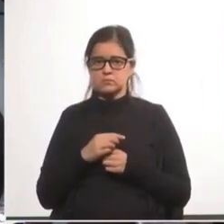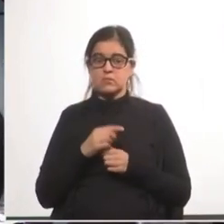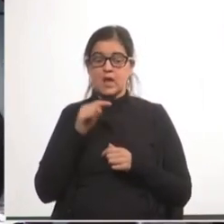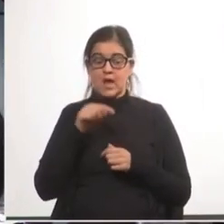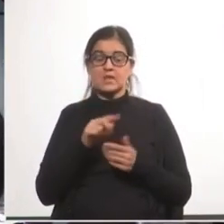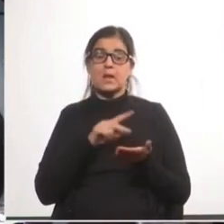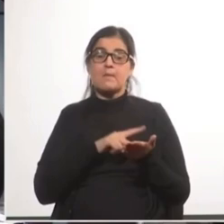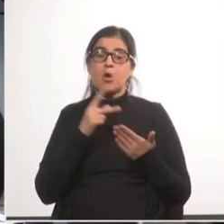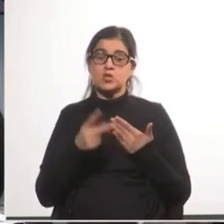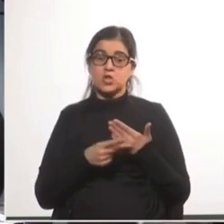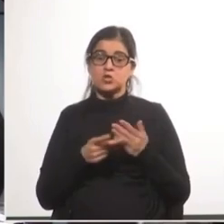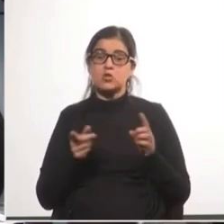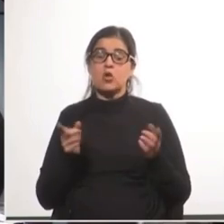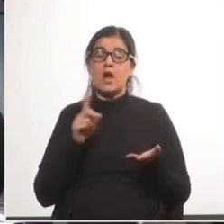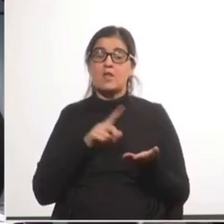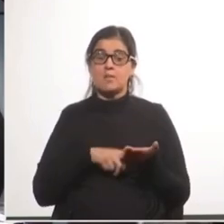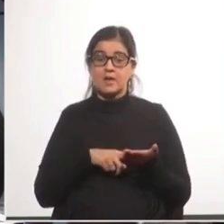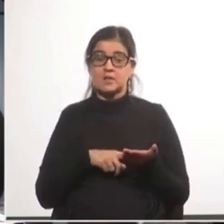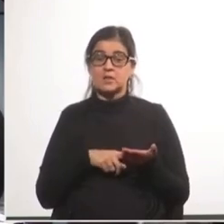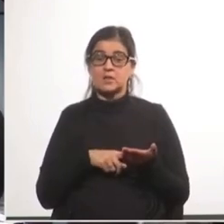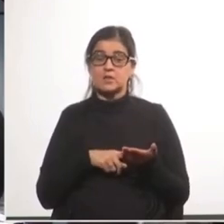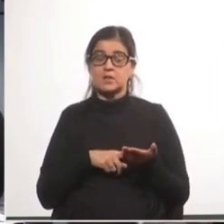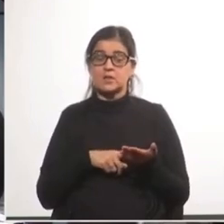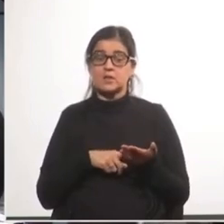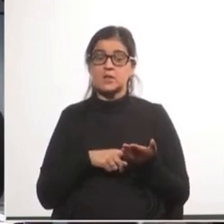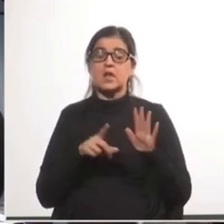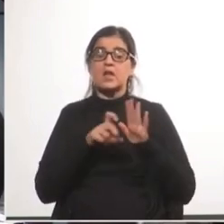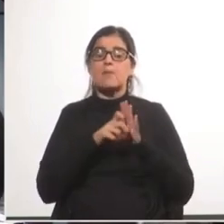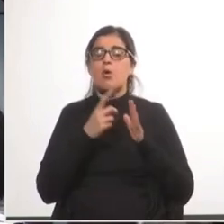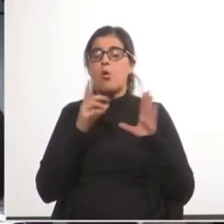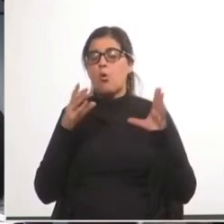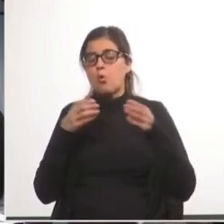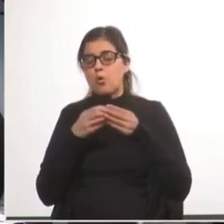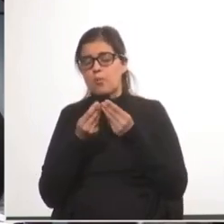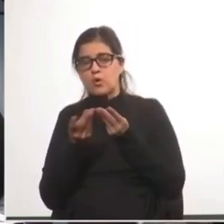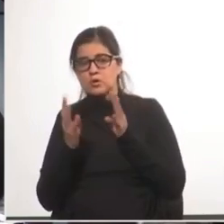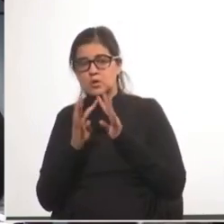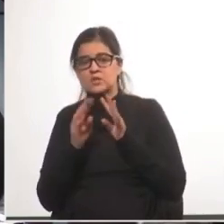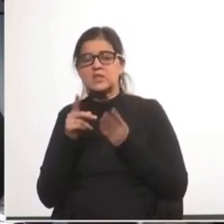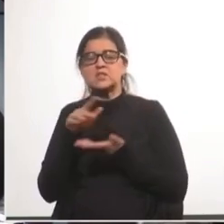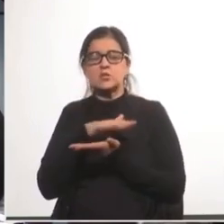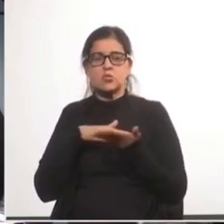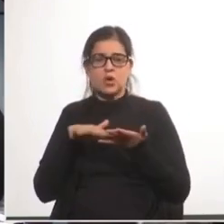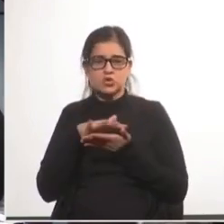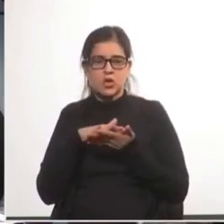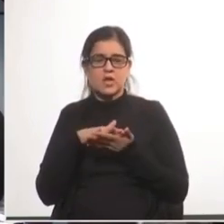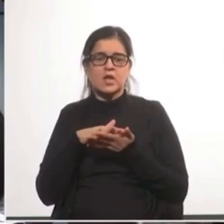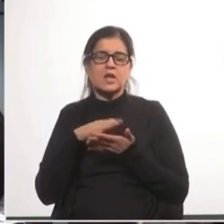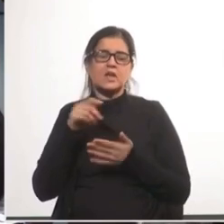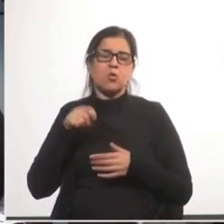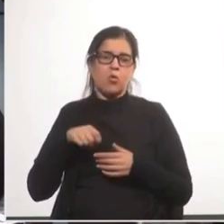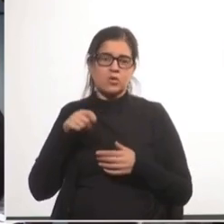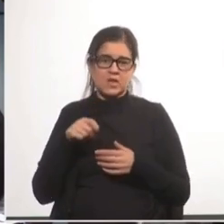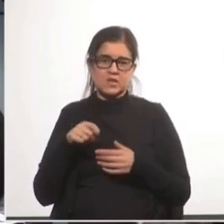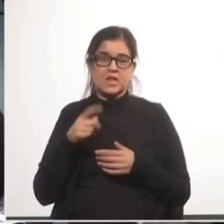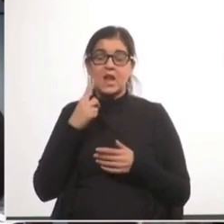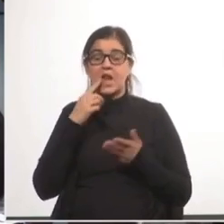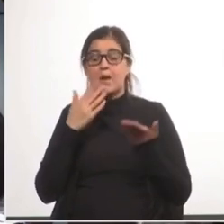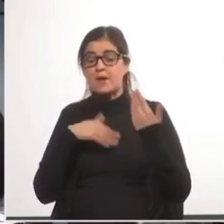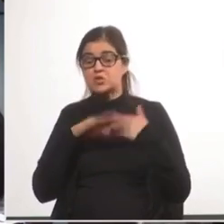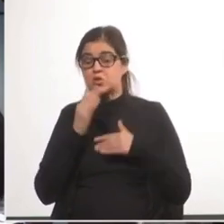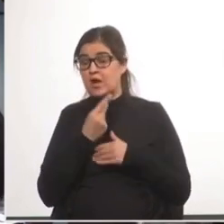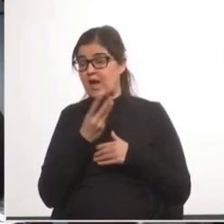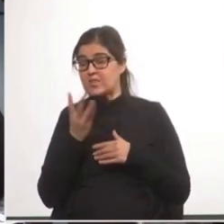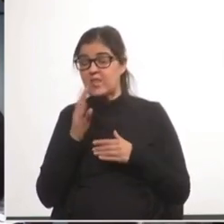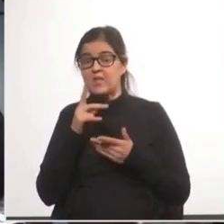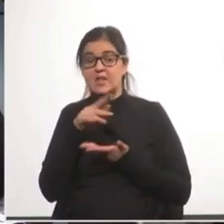Este proyecto, además, vuelvo a repetir, legisla para un grupo muy reducido de situaciones que se judicializan. La mayor cantidad